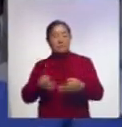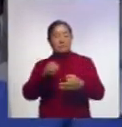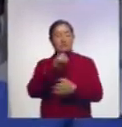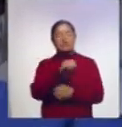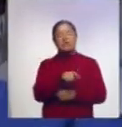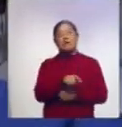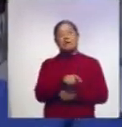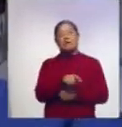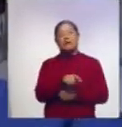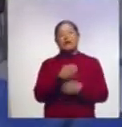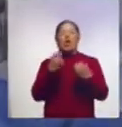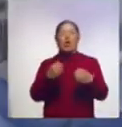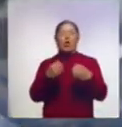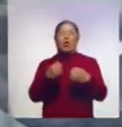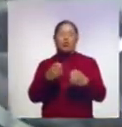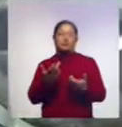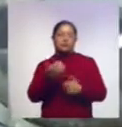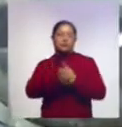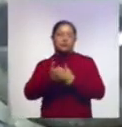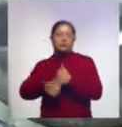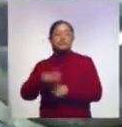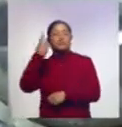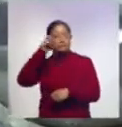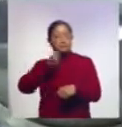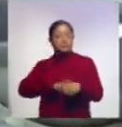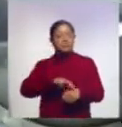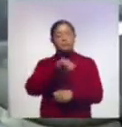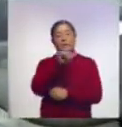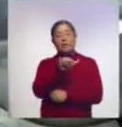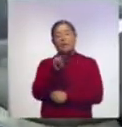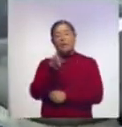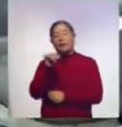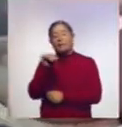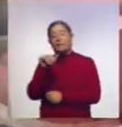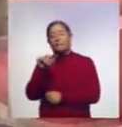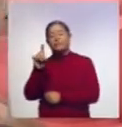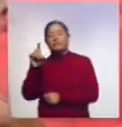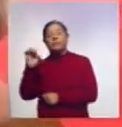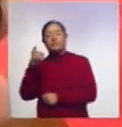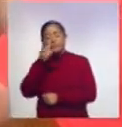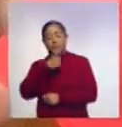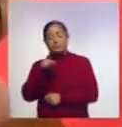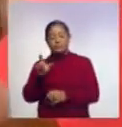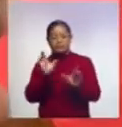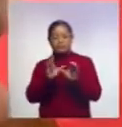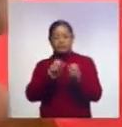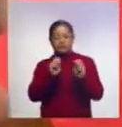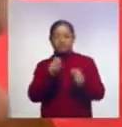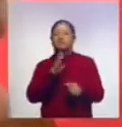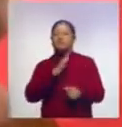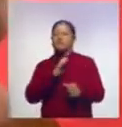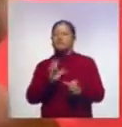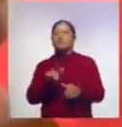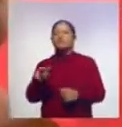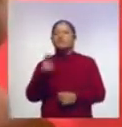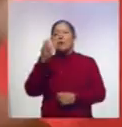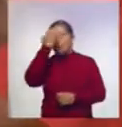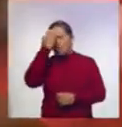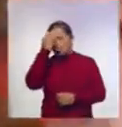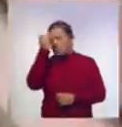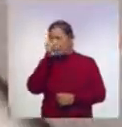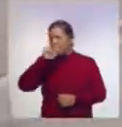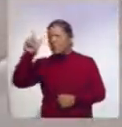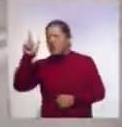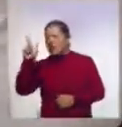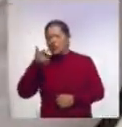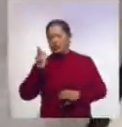competencia ocupacional. El director del plantel, Armando Díaz, explicó que los documentos avalan conocimientos, habilidades, destrezas y